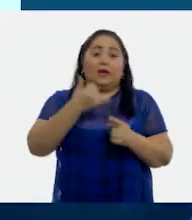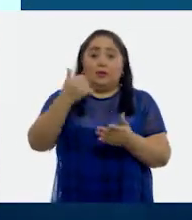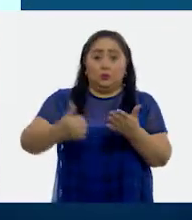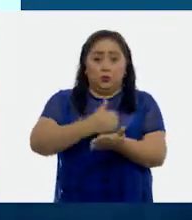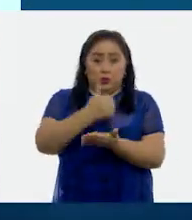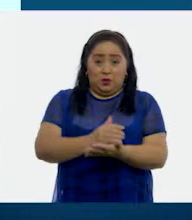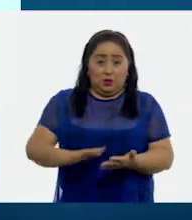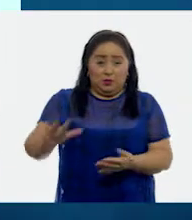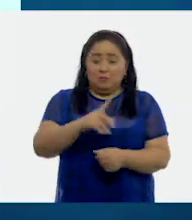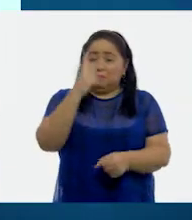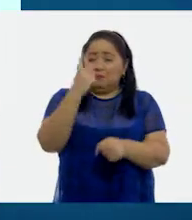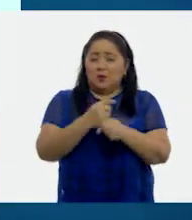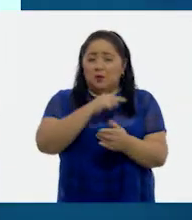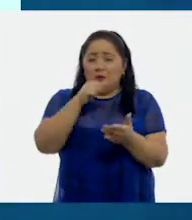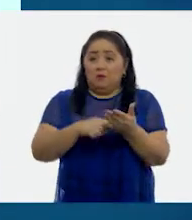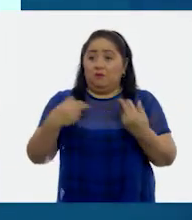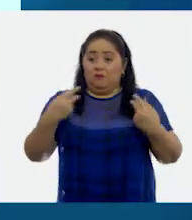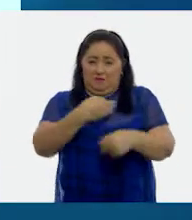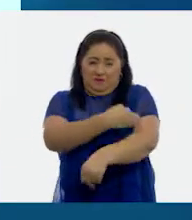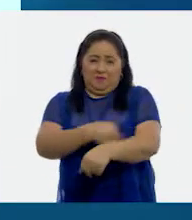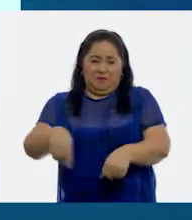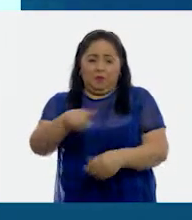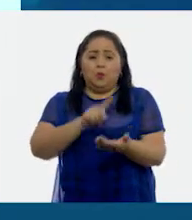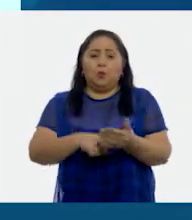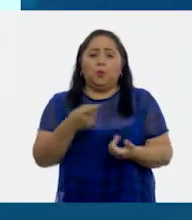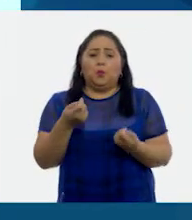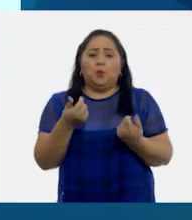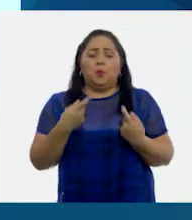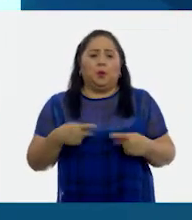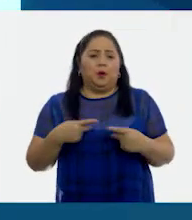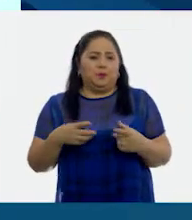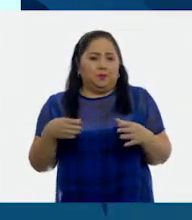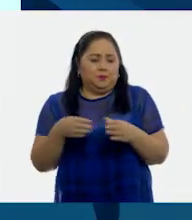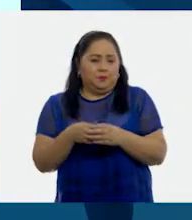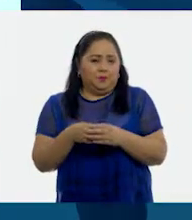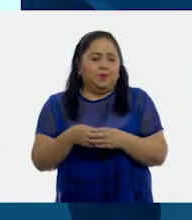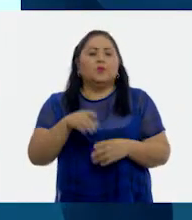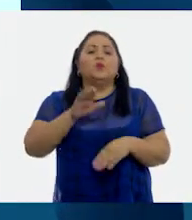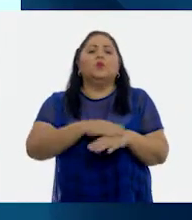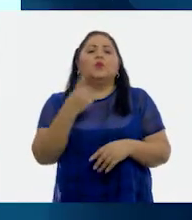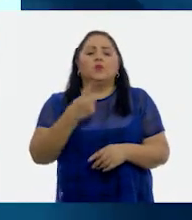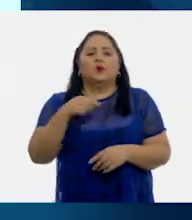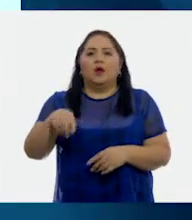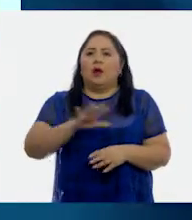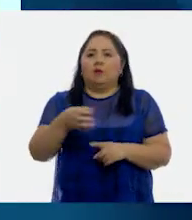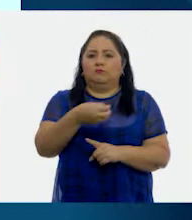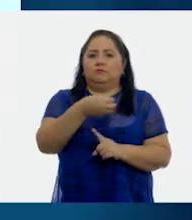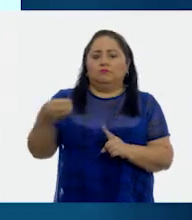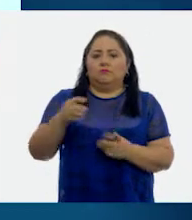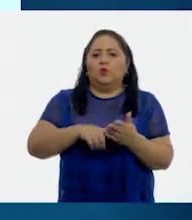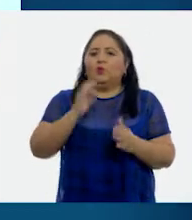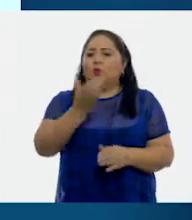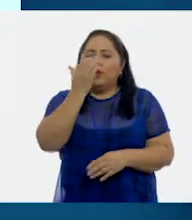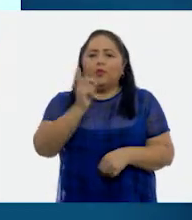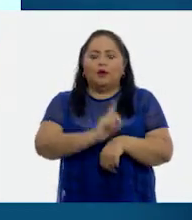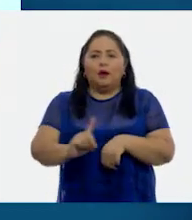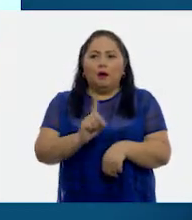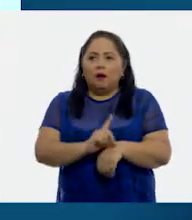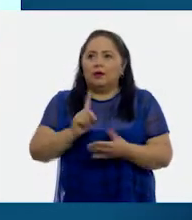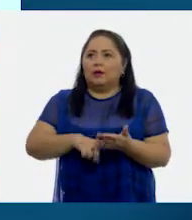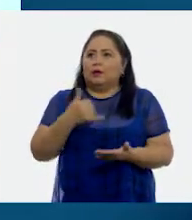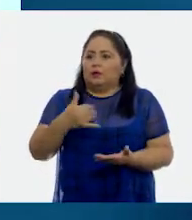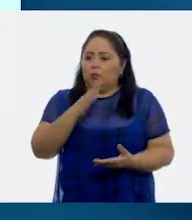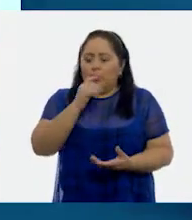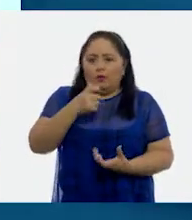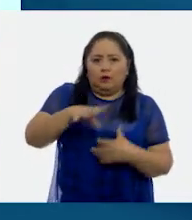ciudades, generalmente las familias cuentan con pocos integrantes, debido a las exigencias de la vida cotidiana y el